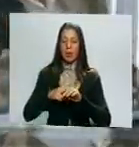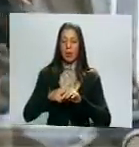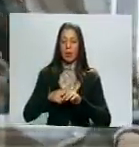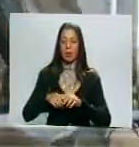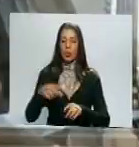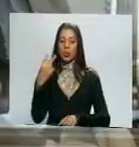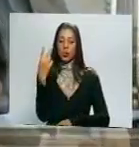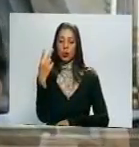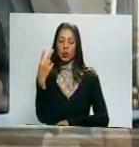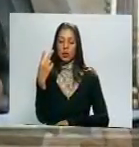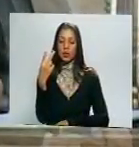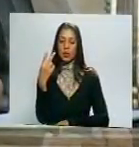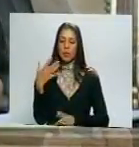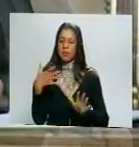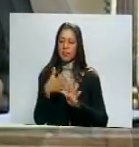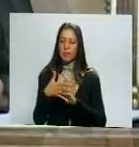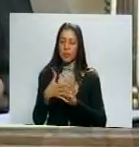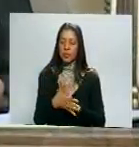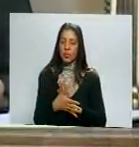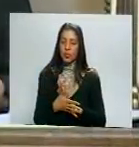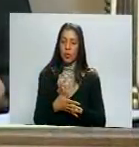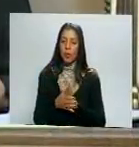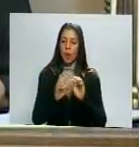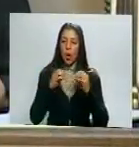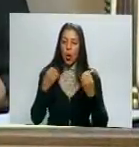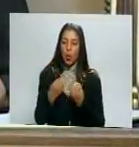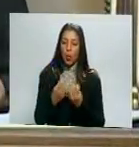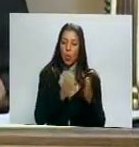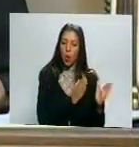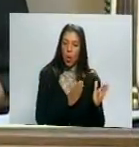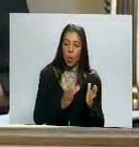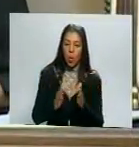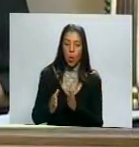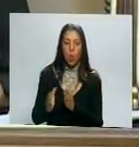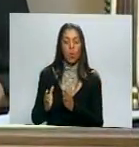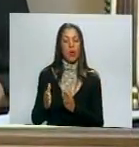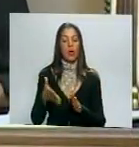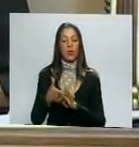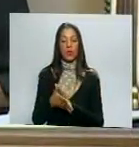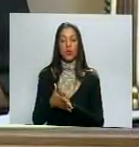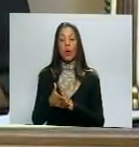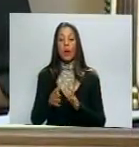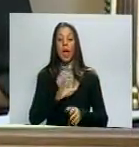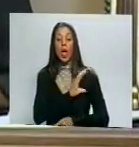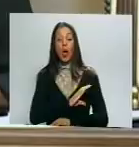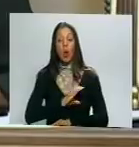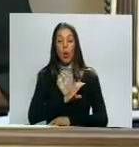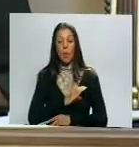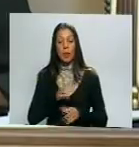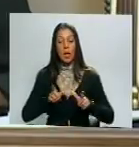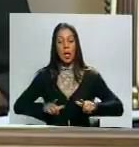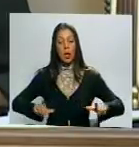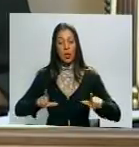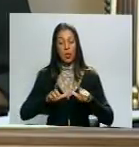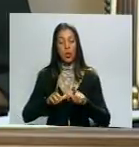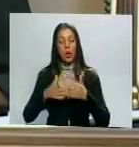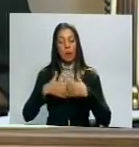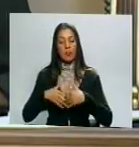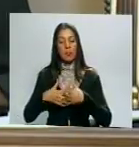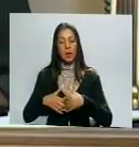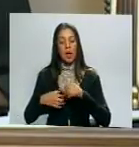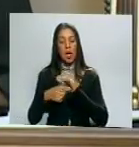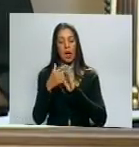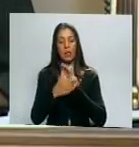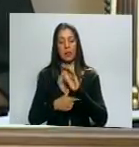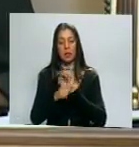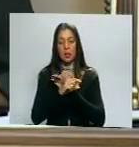Capítulo 2. De la organización y funcionamiento del Comité Local de Abastecimiento y Producción. Constitución, artículo